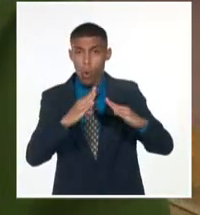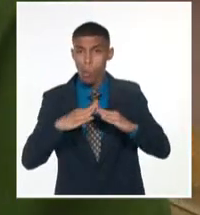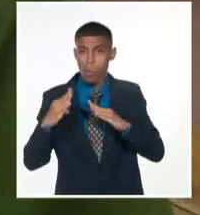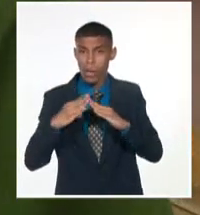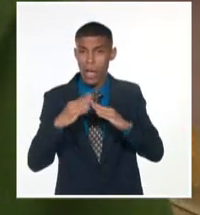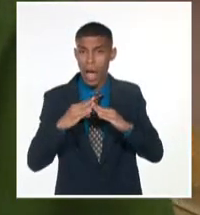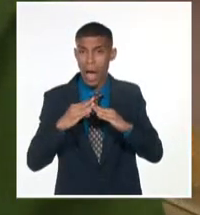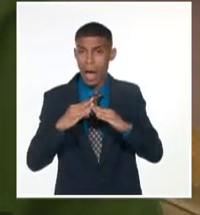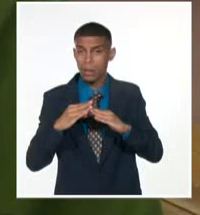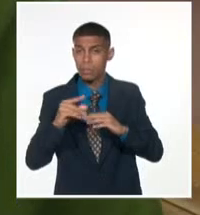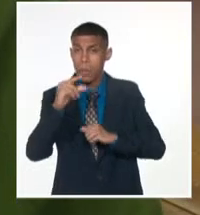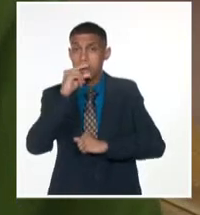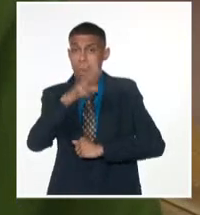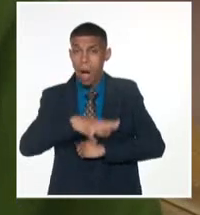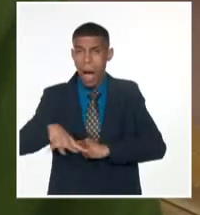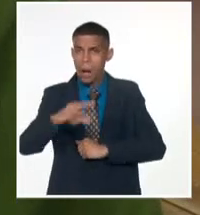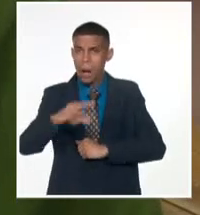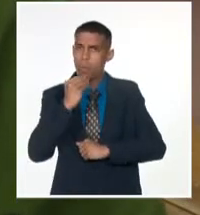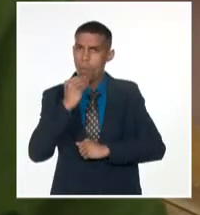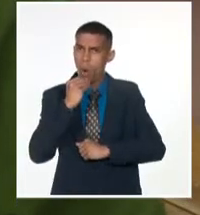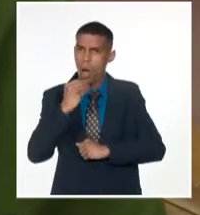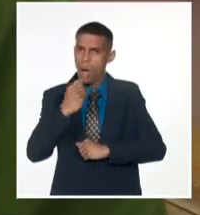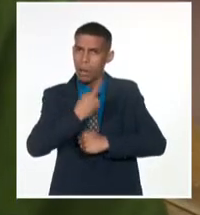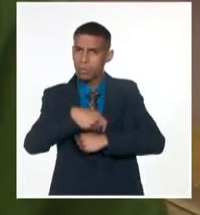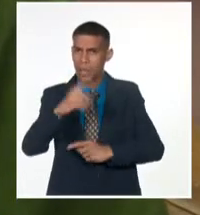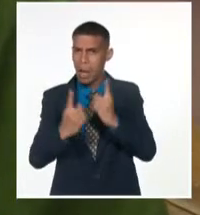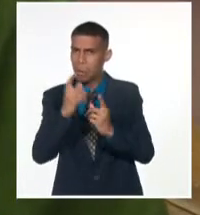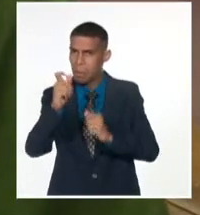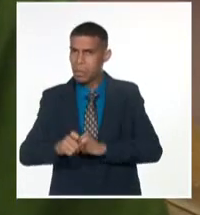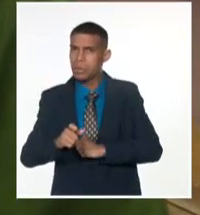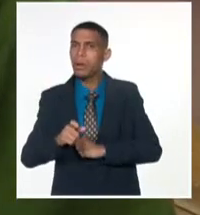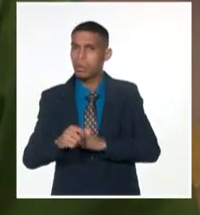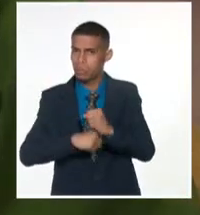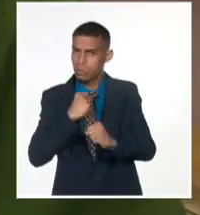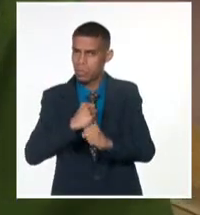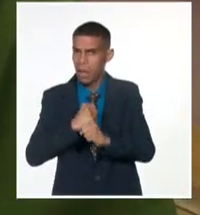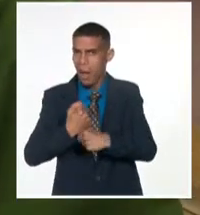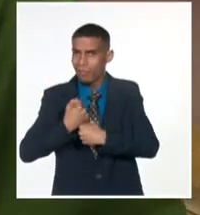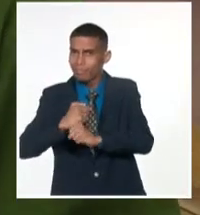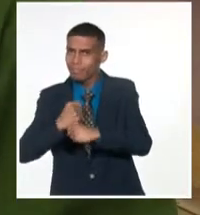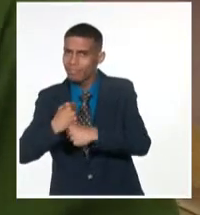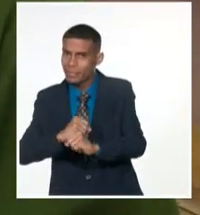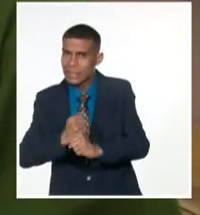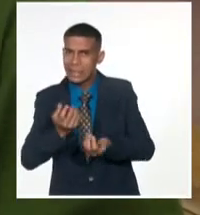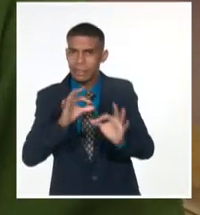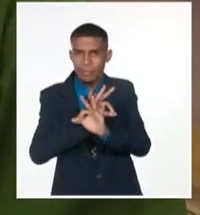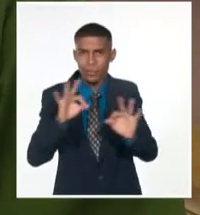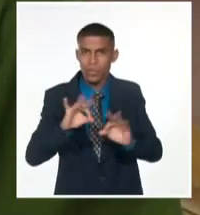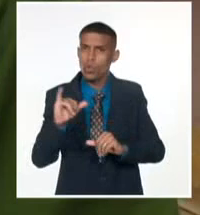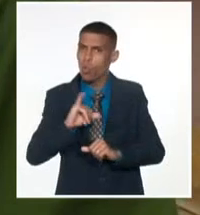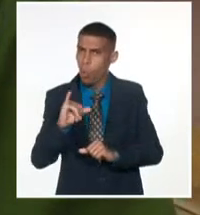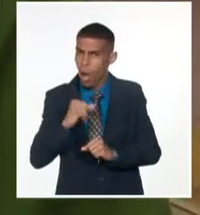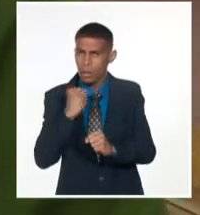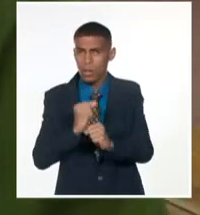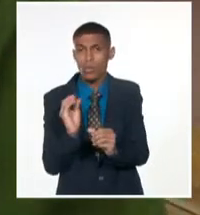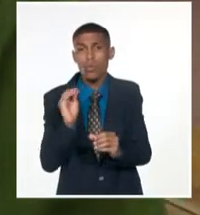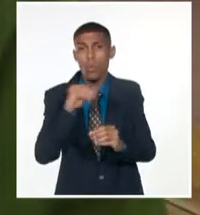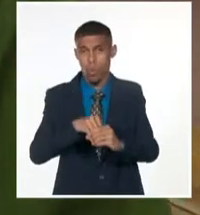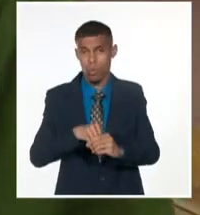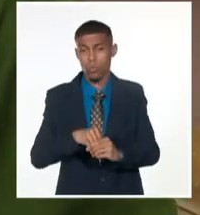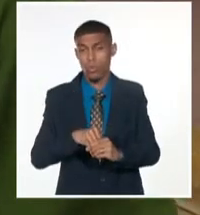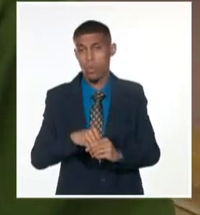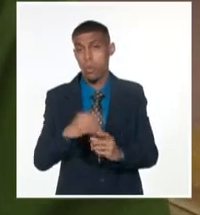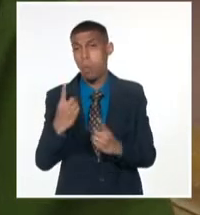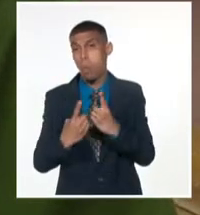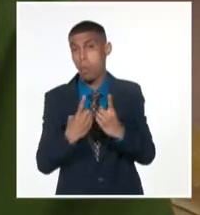sea, apoyar estas acciones que se están desarrollando desde los consejos de defensa municipales, también sumarse a la población a partir del